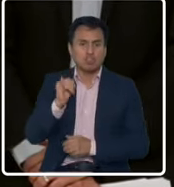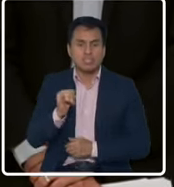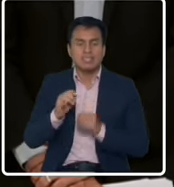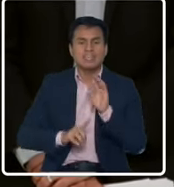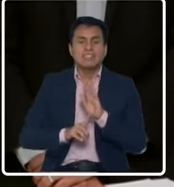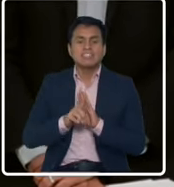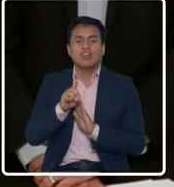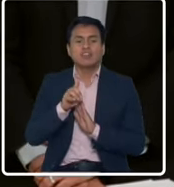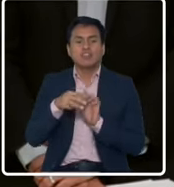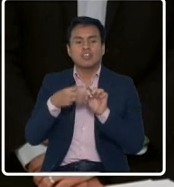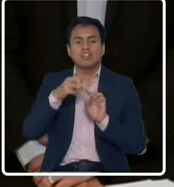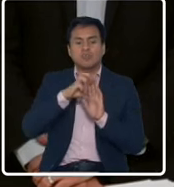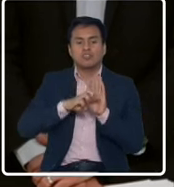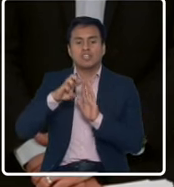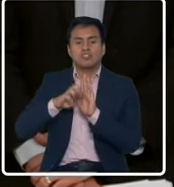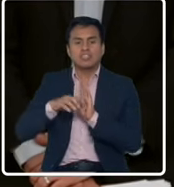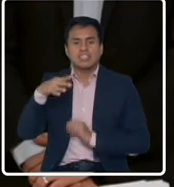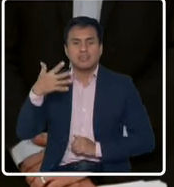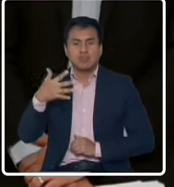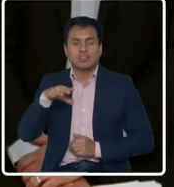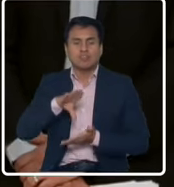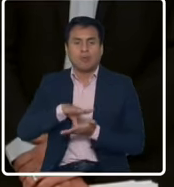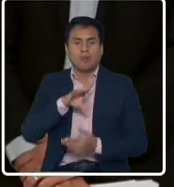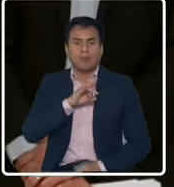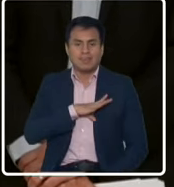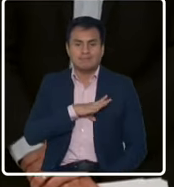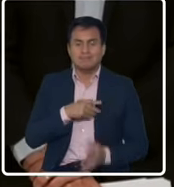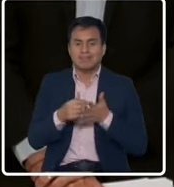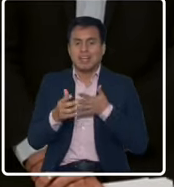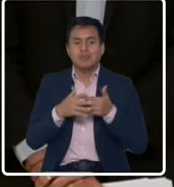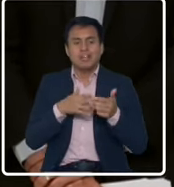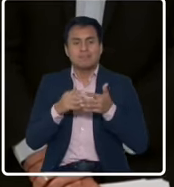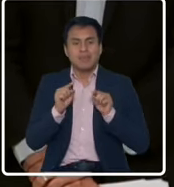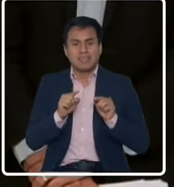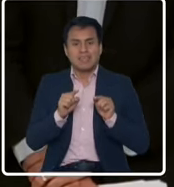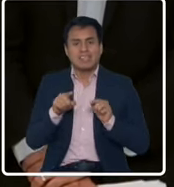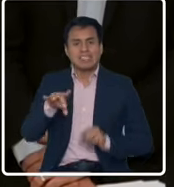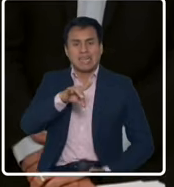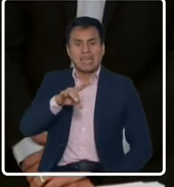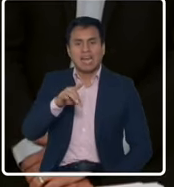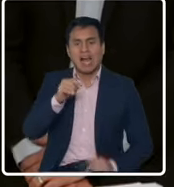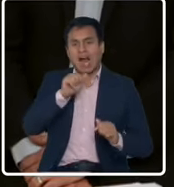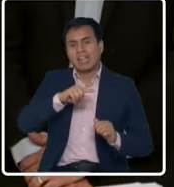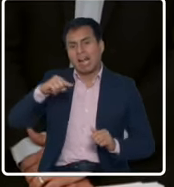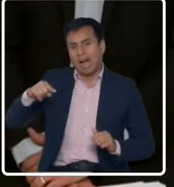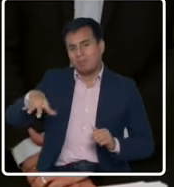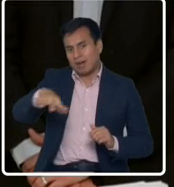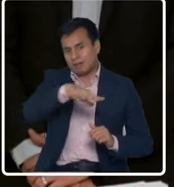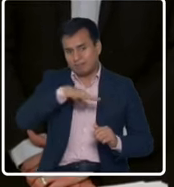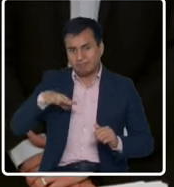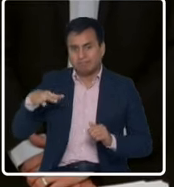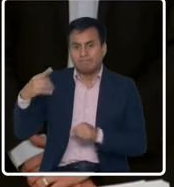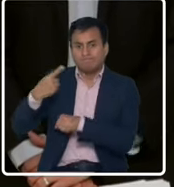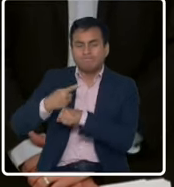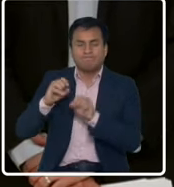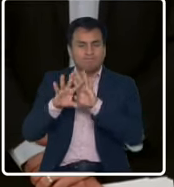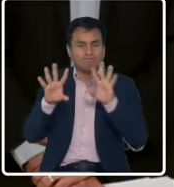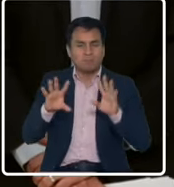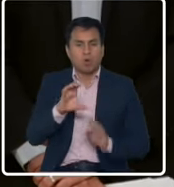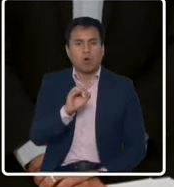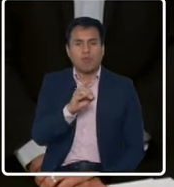el desarrollo en tres proyectos importantes en nuestro país naturalmente el salar de atacama con el con el mandato explícito